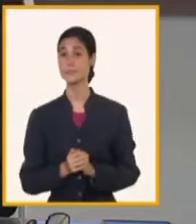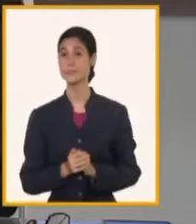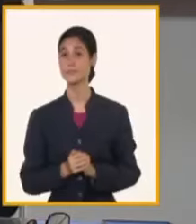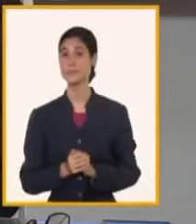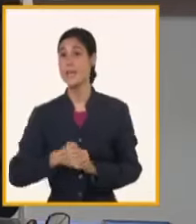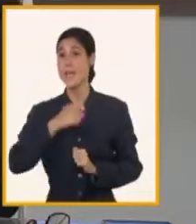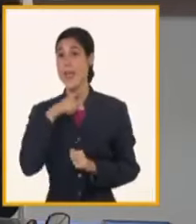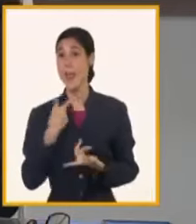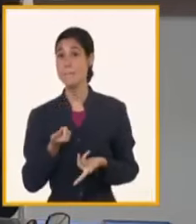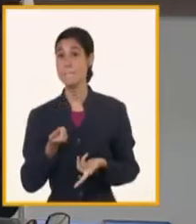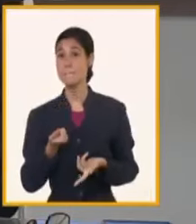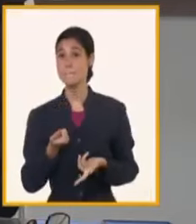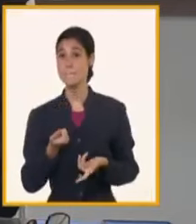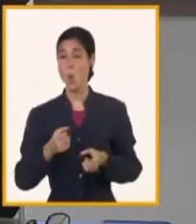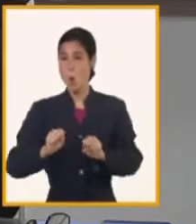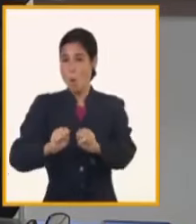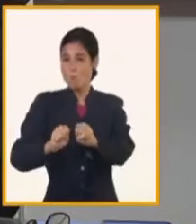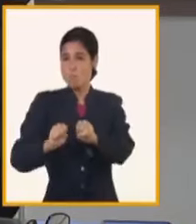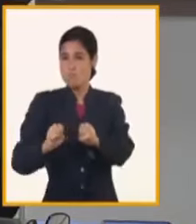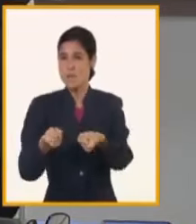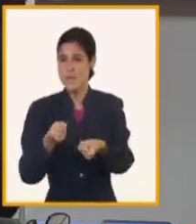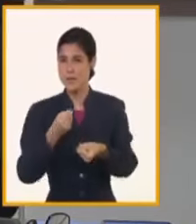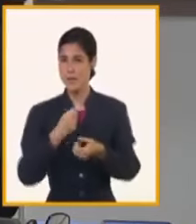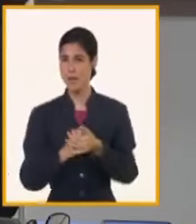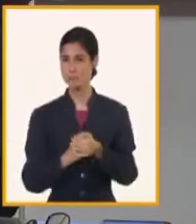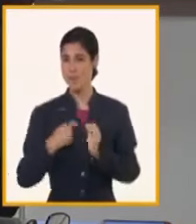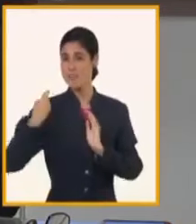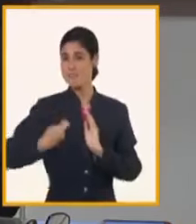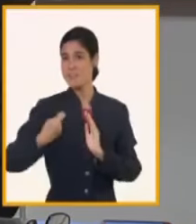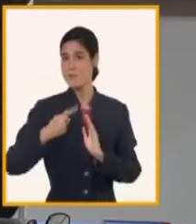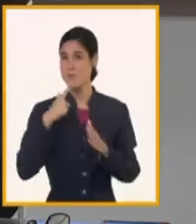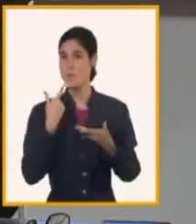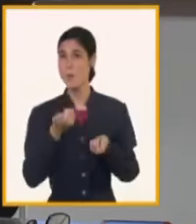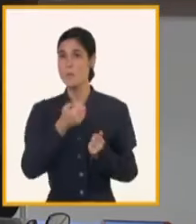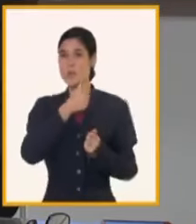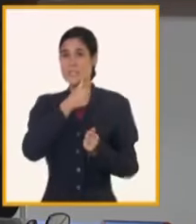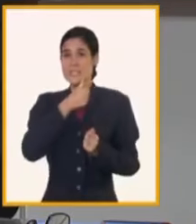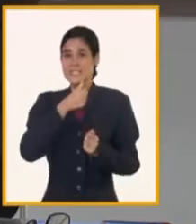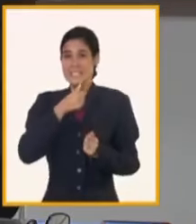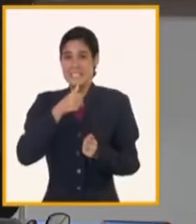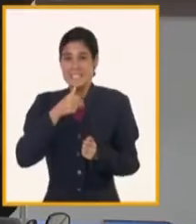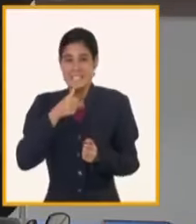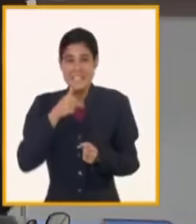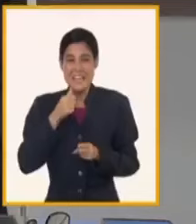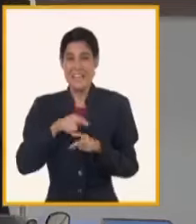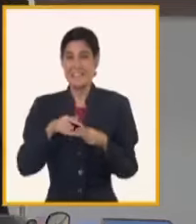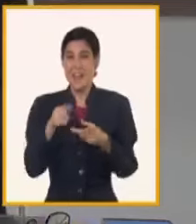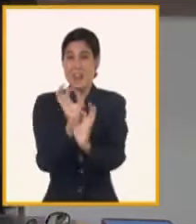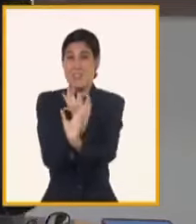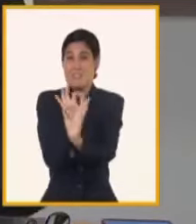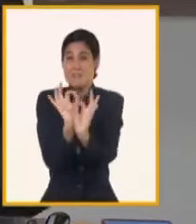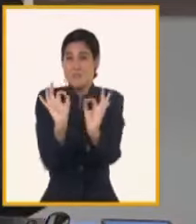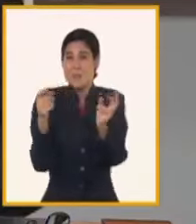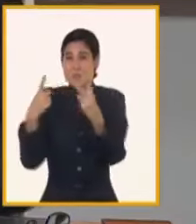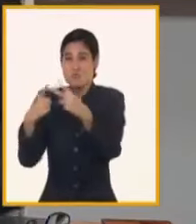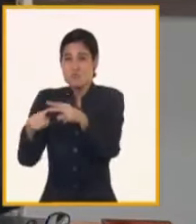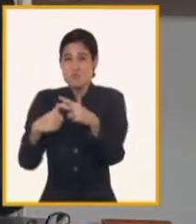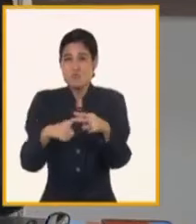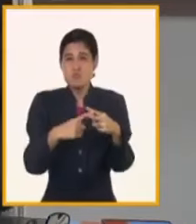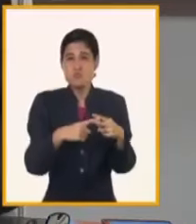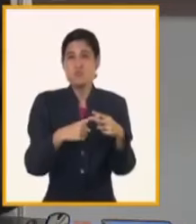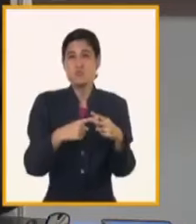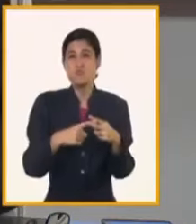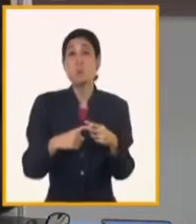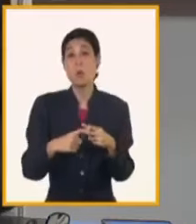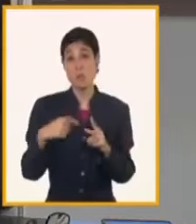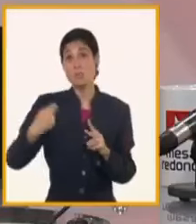exigencia de esa tecnología exige que tiene que tener ese aceite que tiene que tener ese nivel de limpieza de pureza no puede Y eso es verdad nosotros